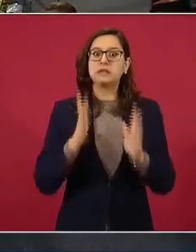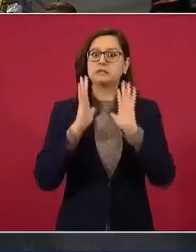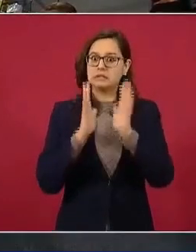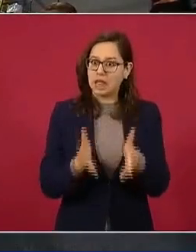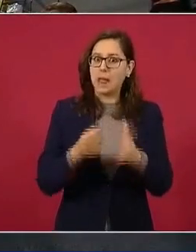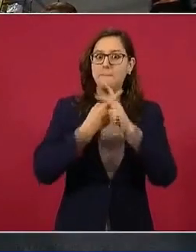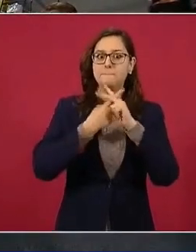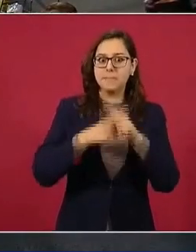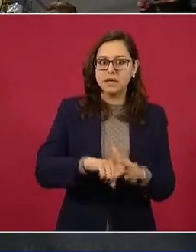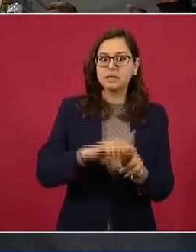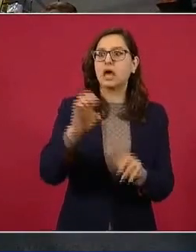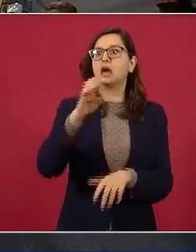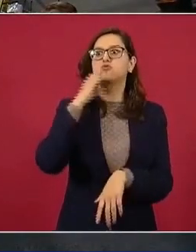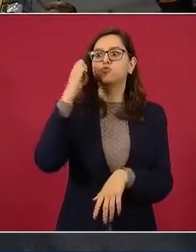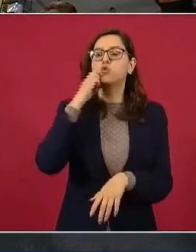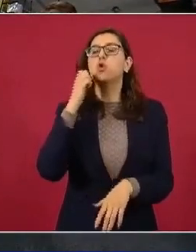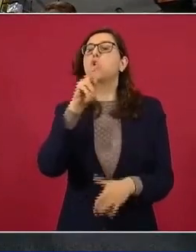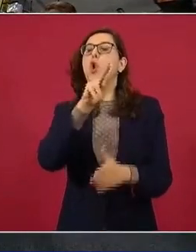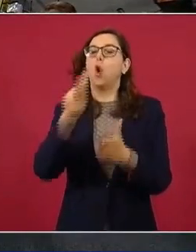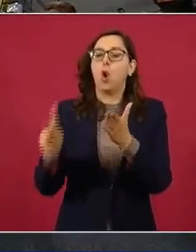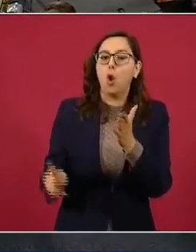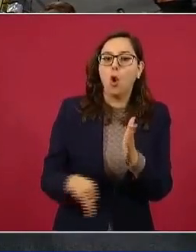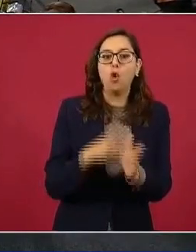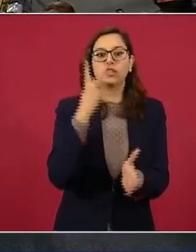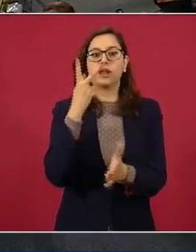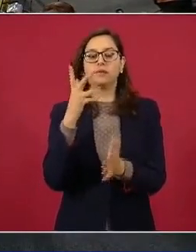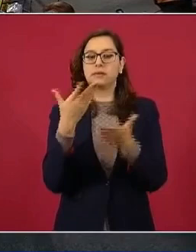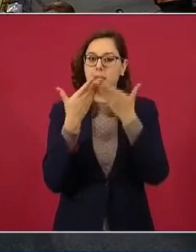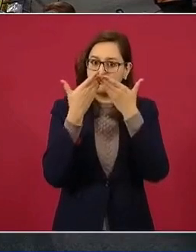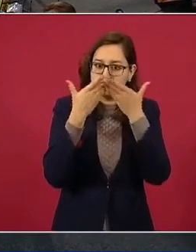reanudando las clases presenciales, la mayoría,